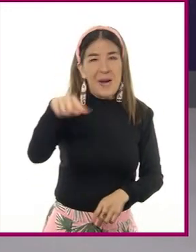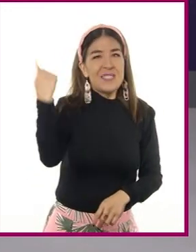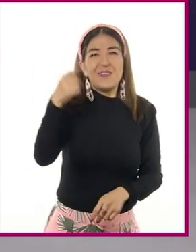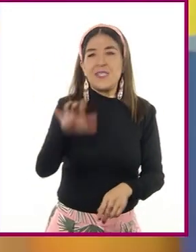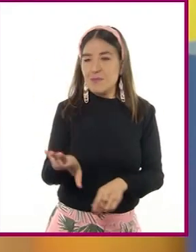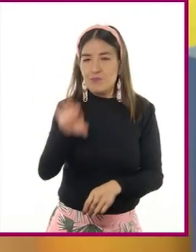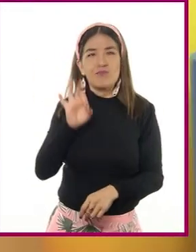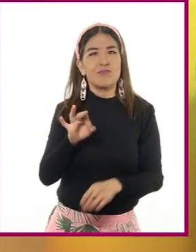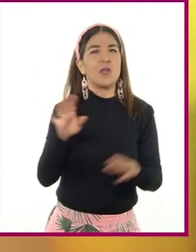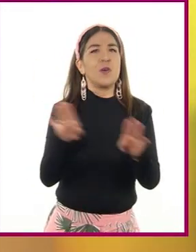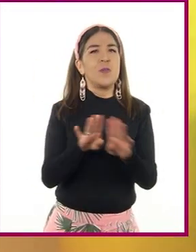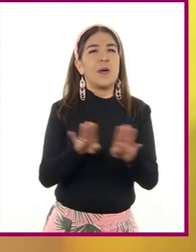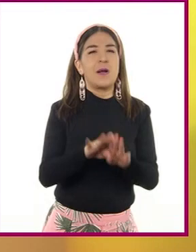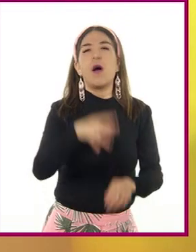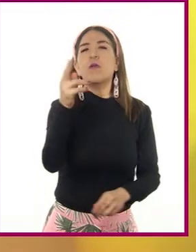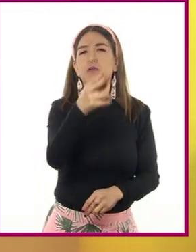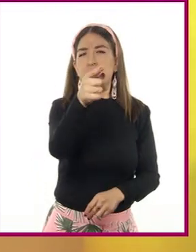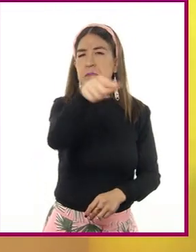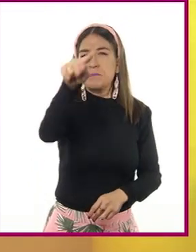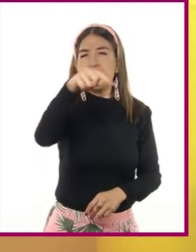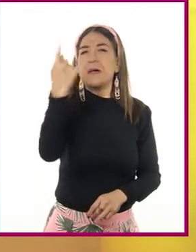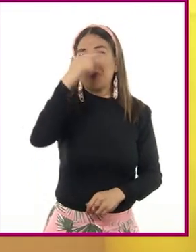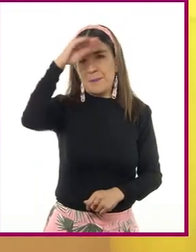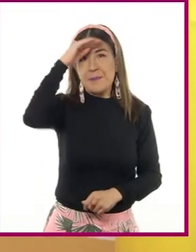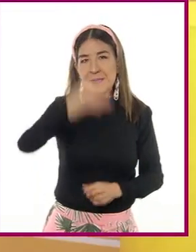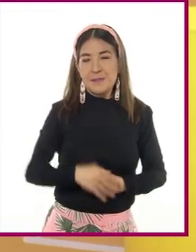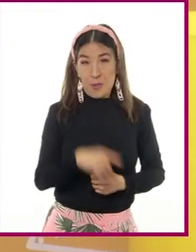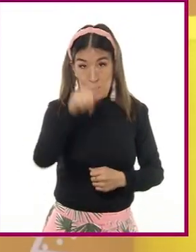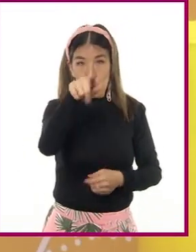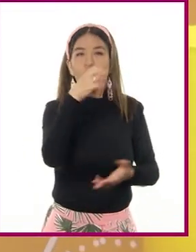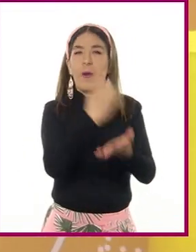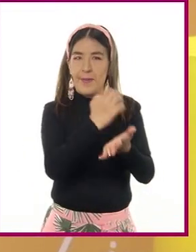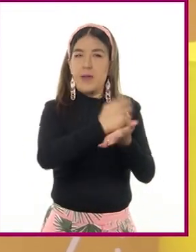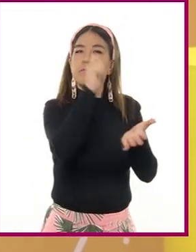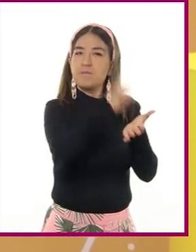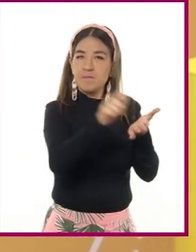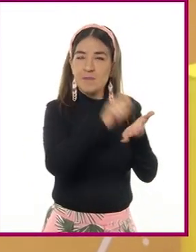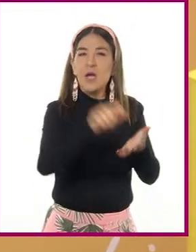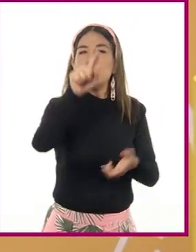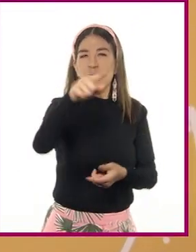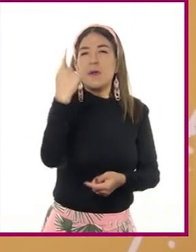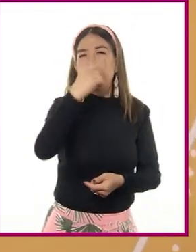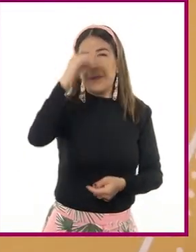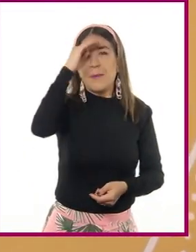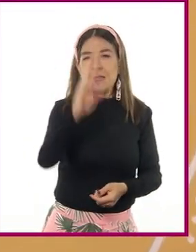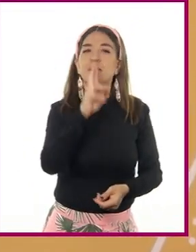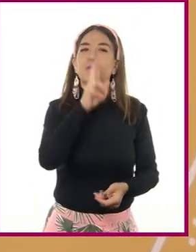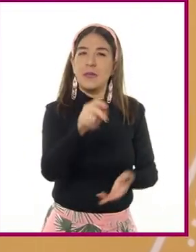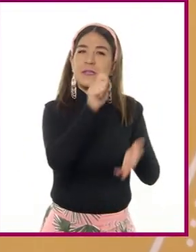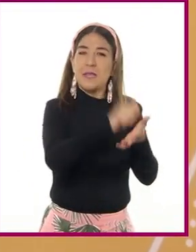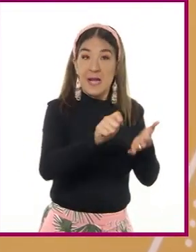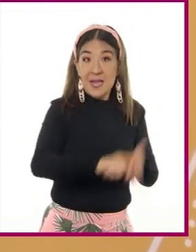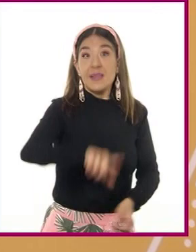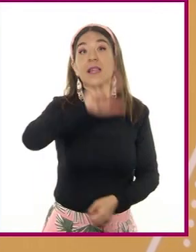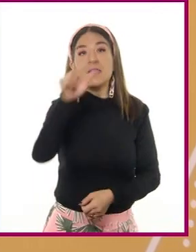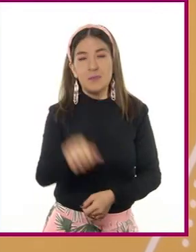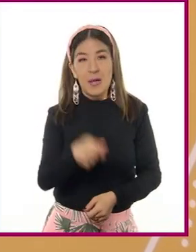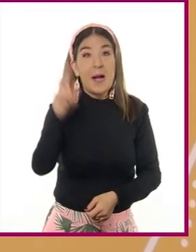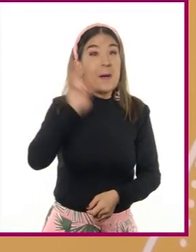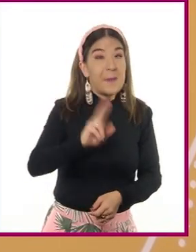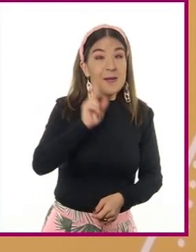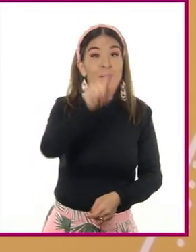rápido? ¿Ustedes qué piensan? Escriban en su cuaderno su respuesta, ya que más adelante podremos verificar